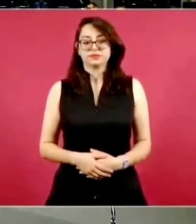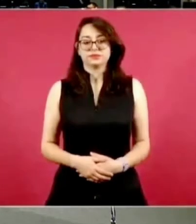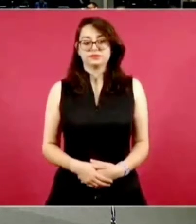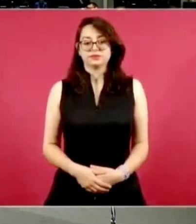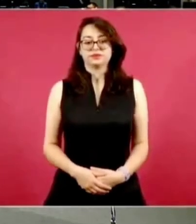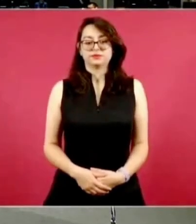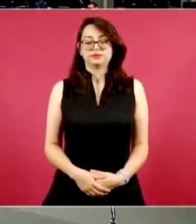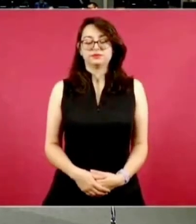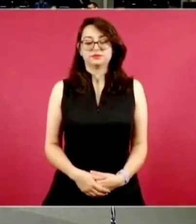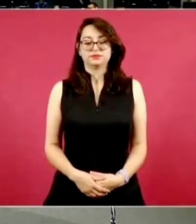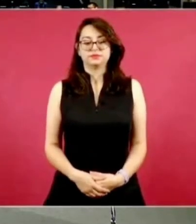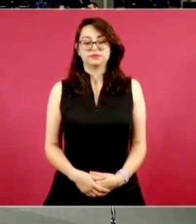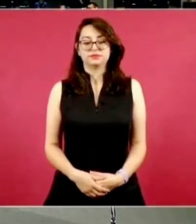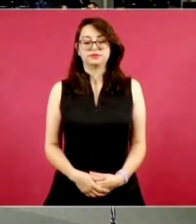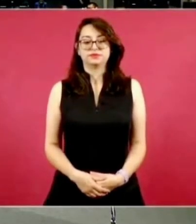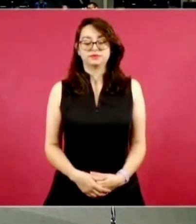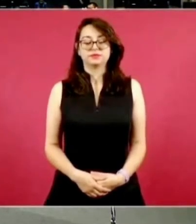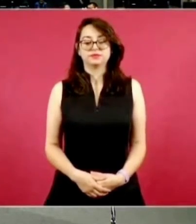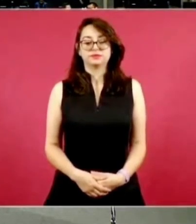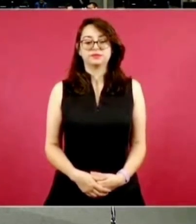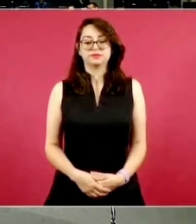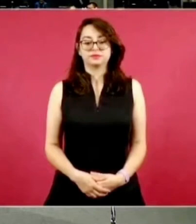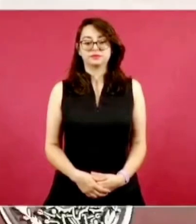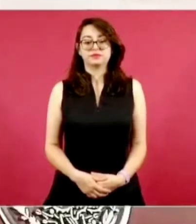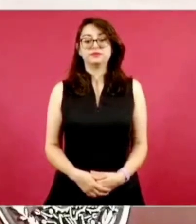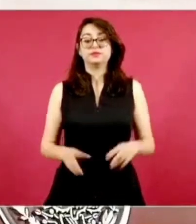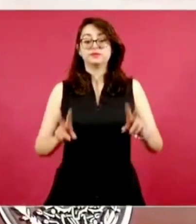Es muy importante la historia